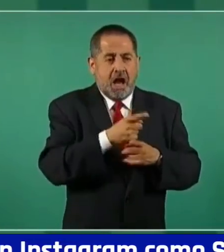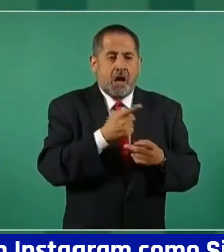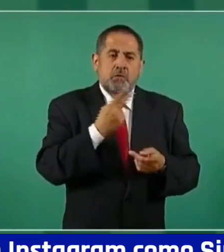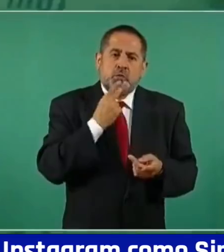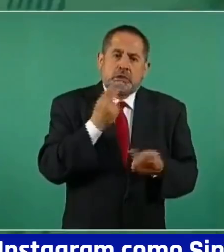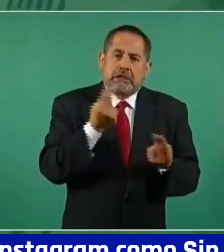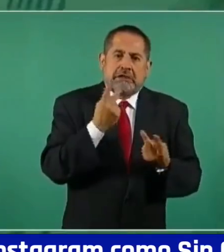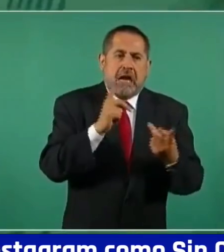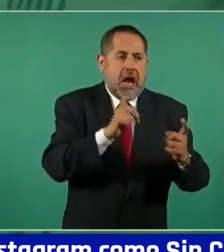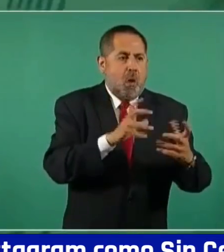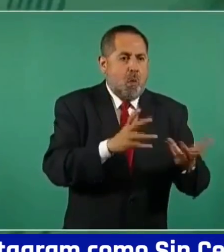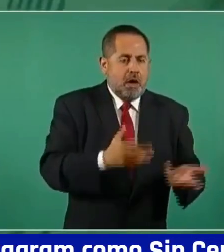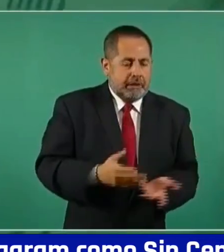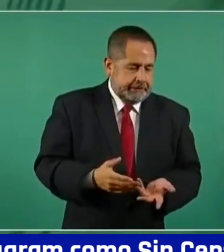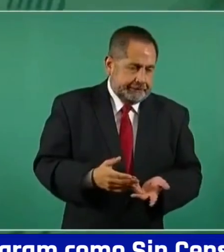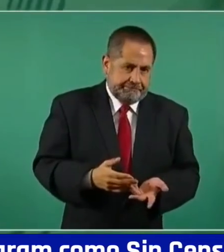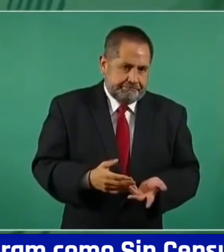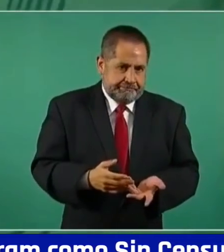que la leche,